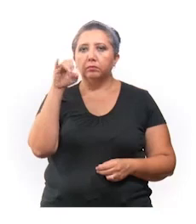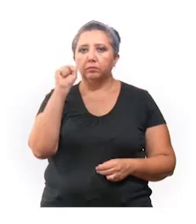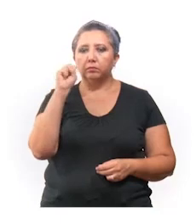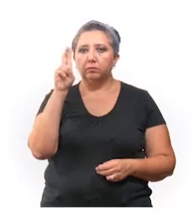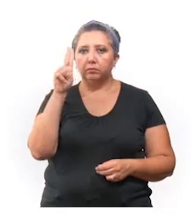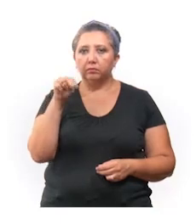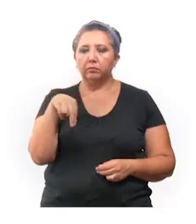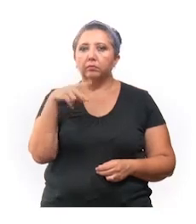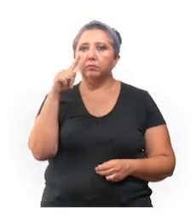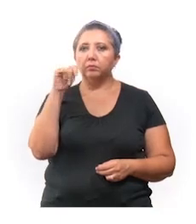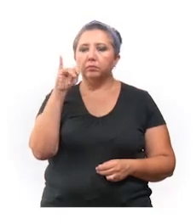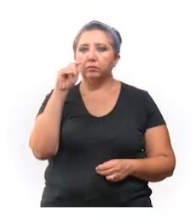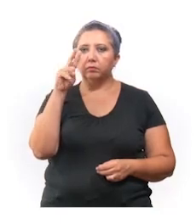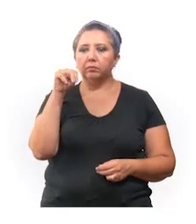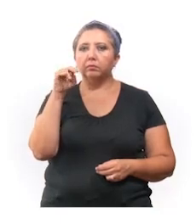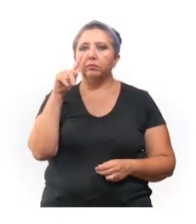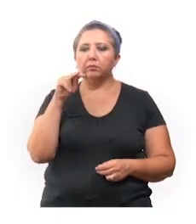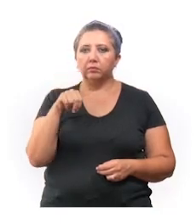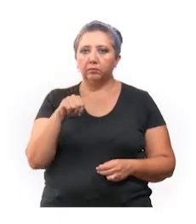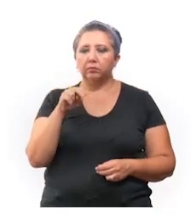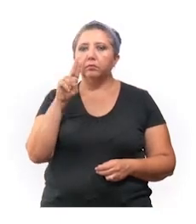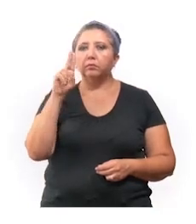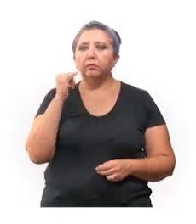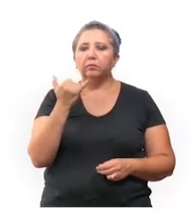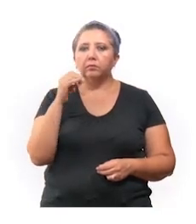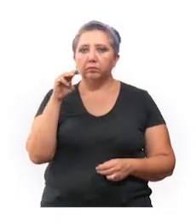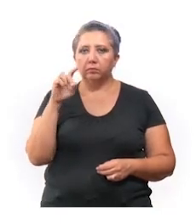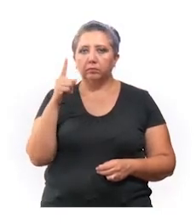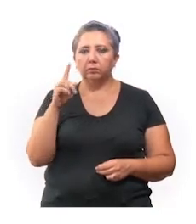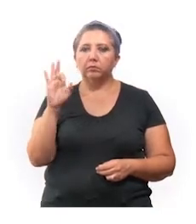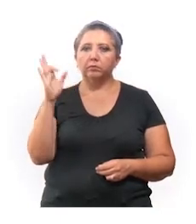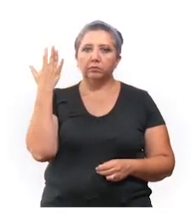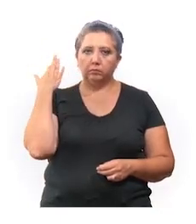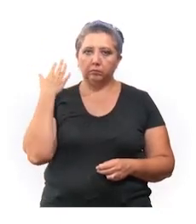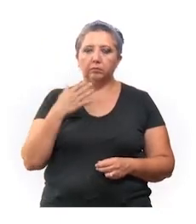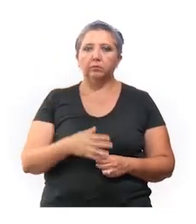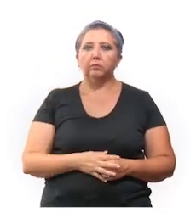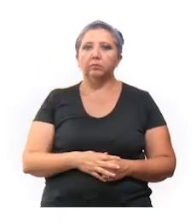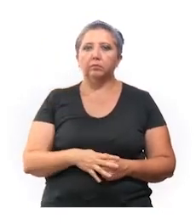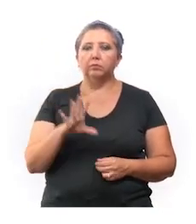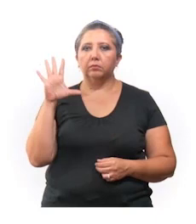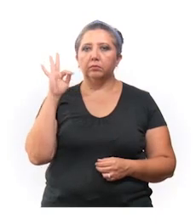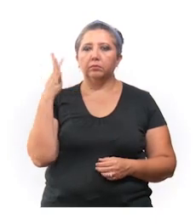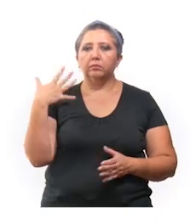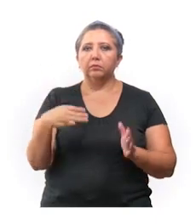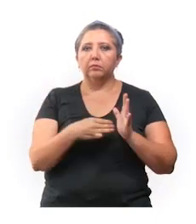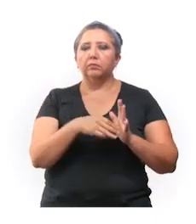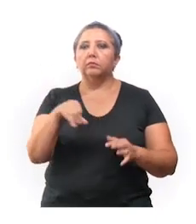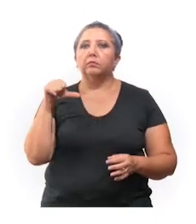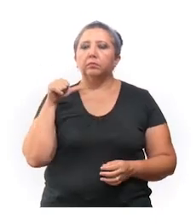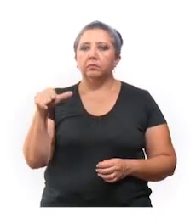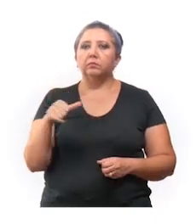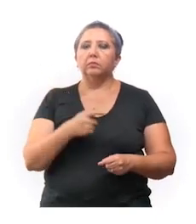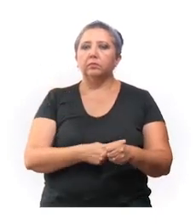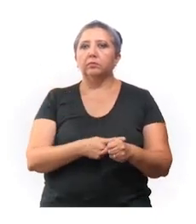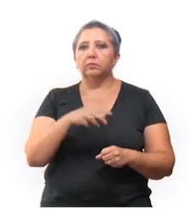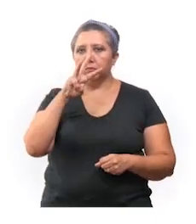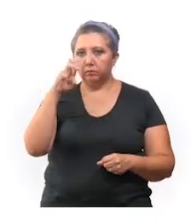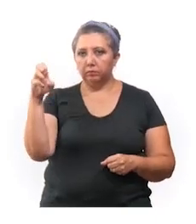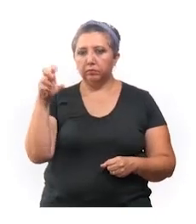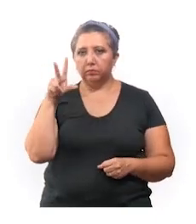Motul, Oxuscap, Tinum, Tixcocop y Guayma, y 1 foráneo. De los 45.016 casos